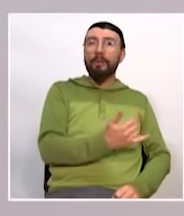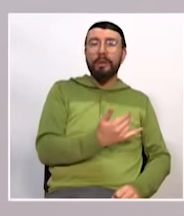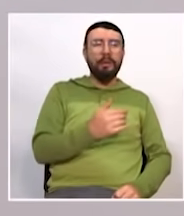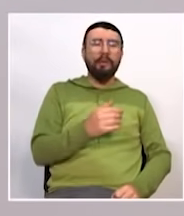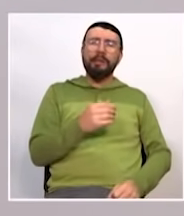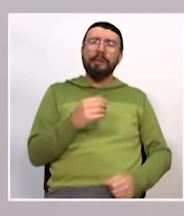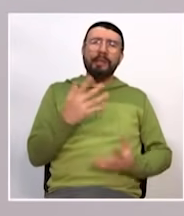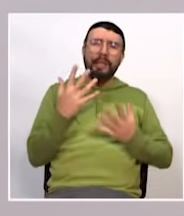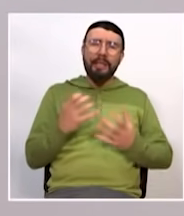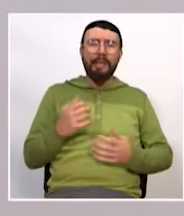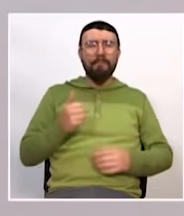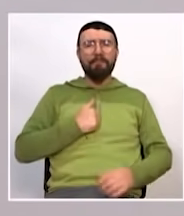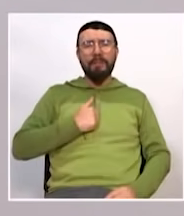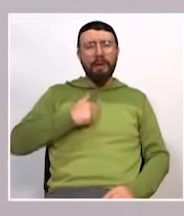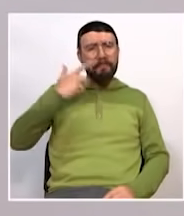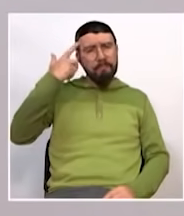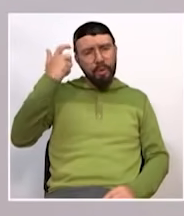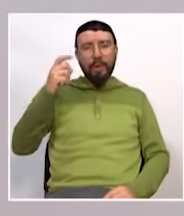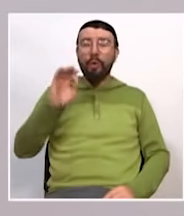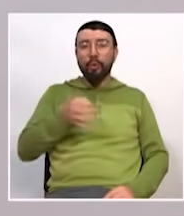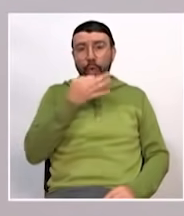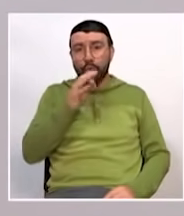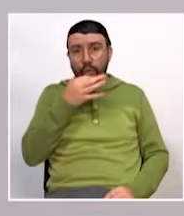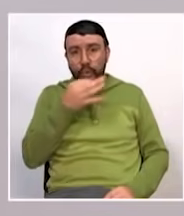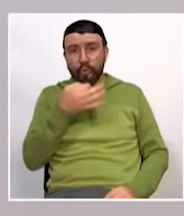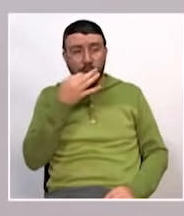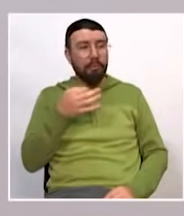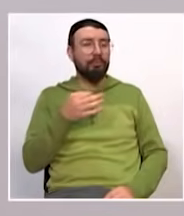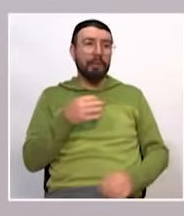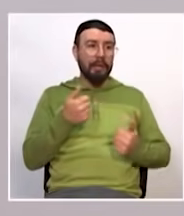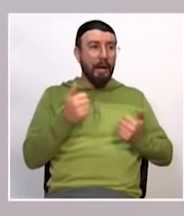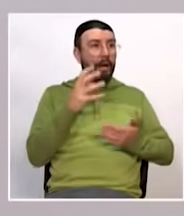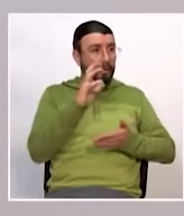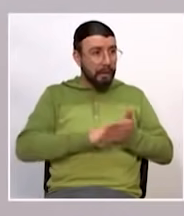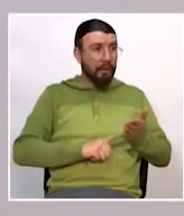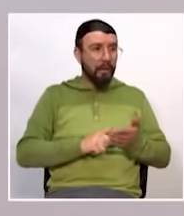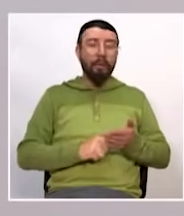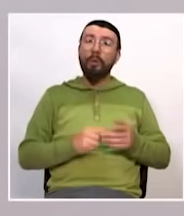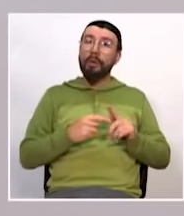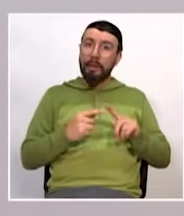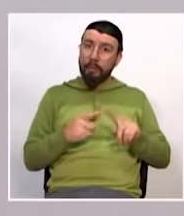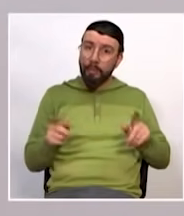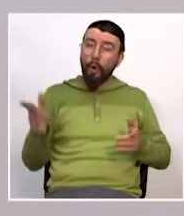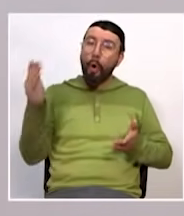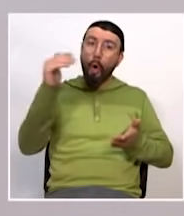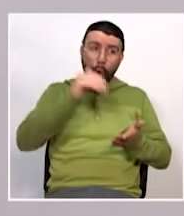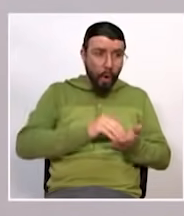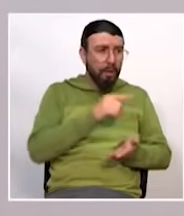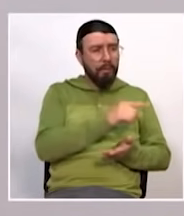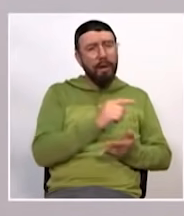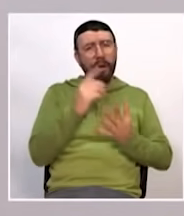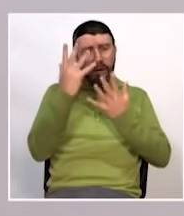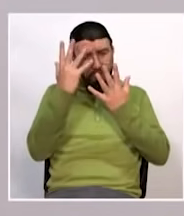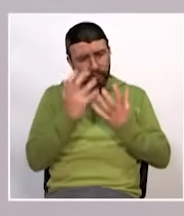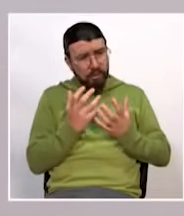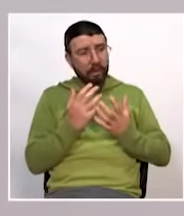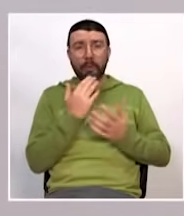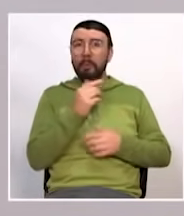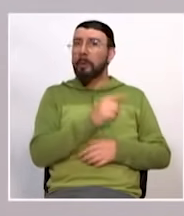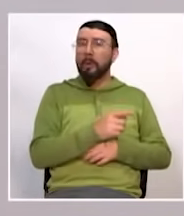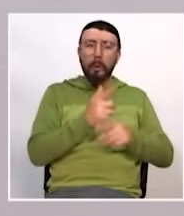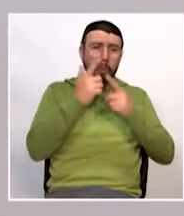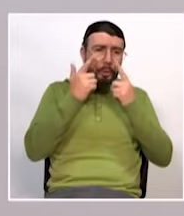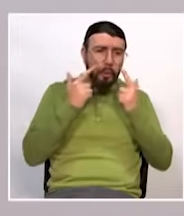por un año y ocho meses se le quitaron le puede volver a dar depresión le pregunto por qué él no llora por